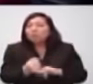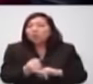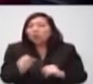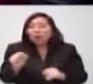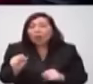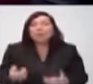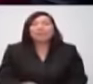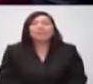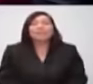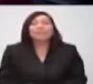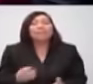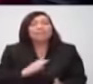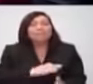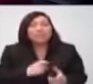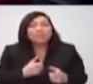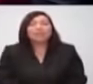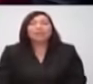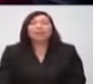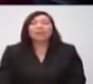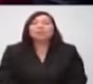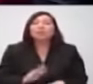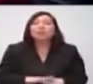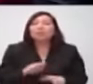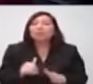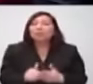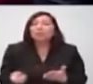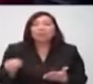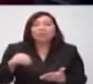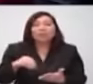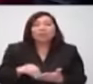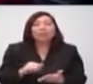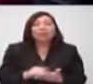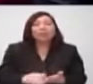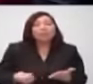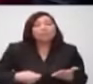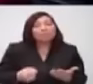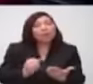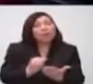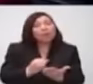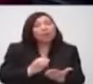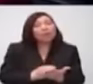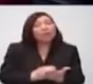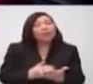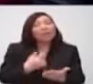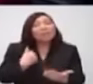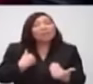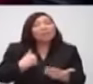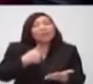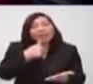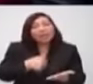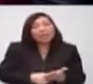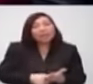generando contingencias fiscales, y sobre todo los concesionarios que habían firmado los contratos tenían cartas fianza de la